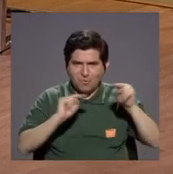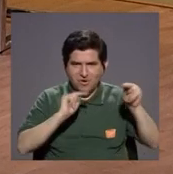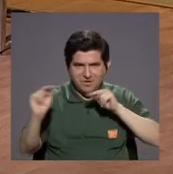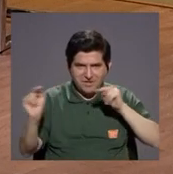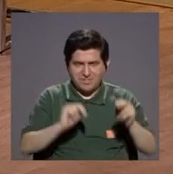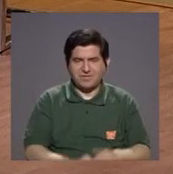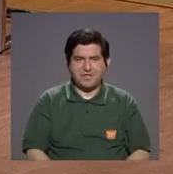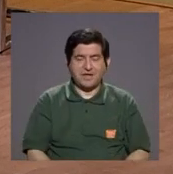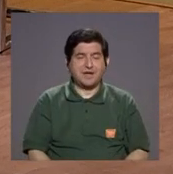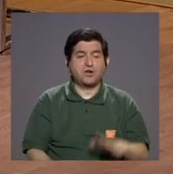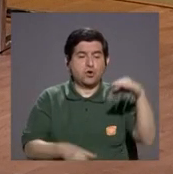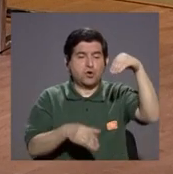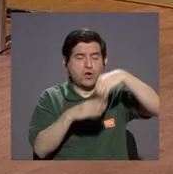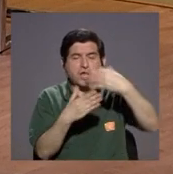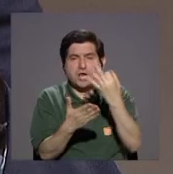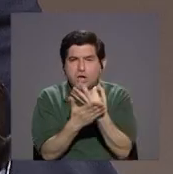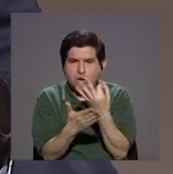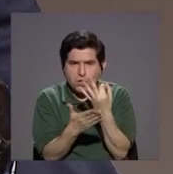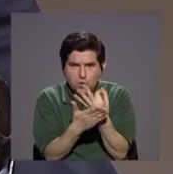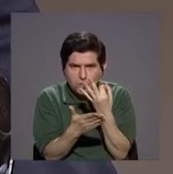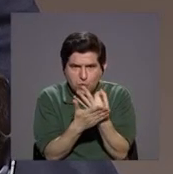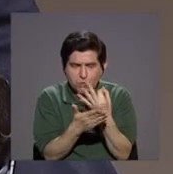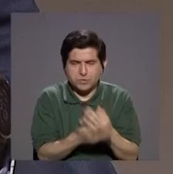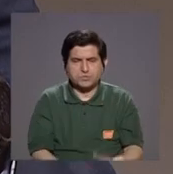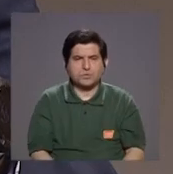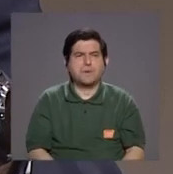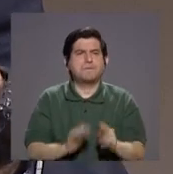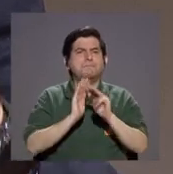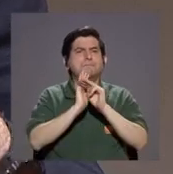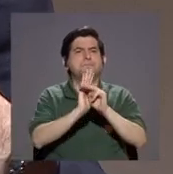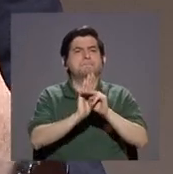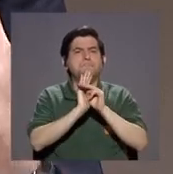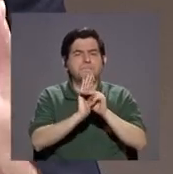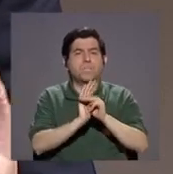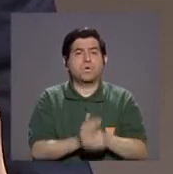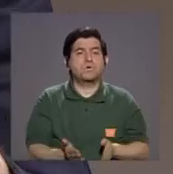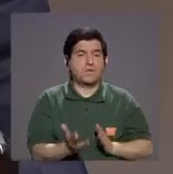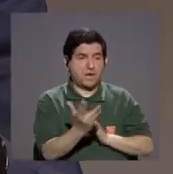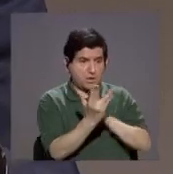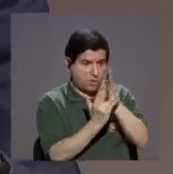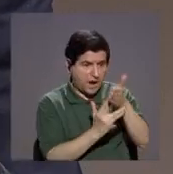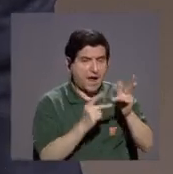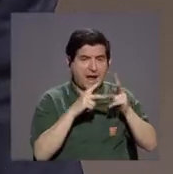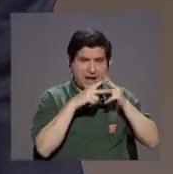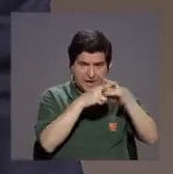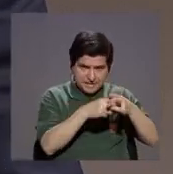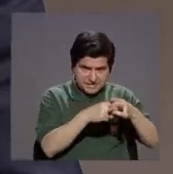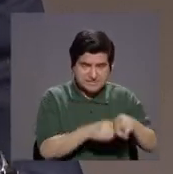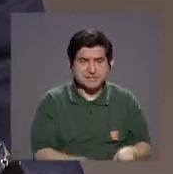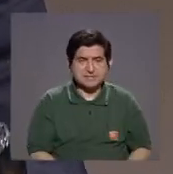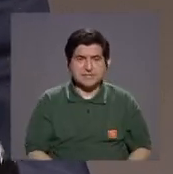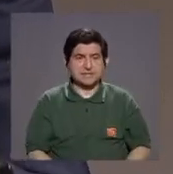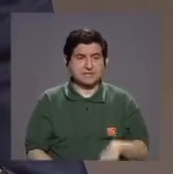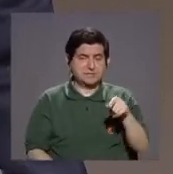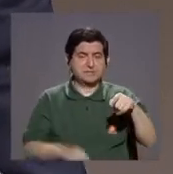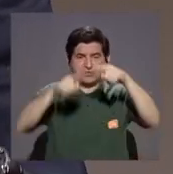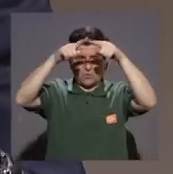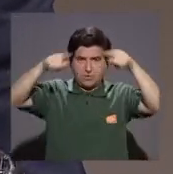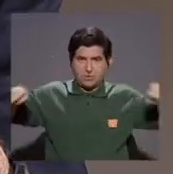de negocio de inclusión financiera que es un modelo de darle acceso el crédito a la base de la pirámide